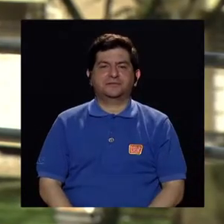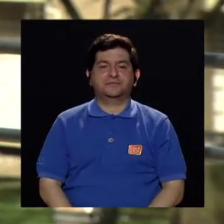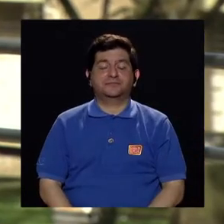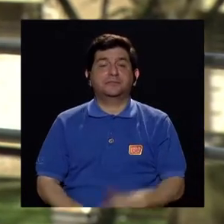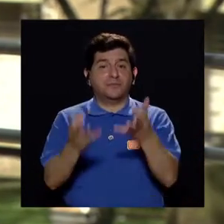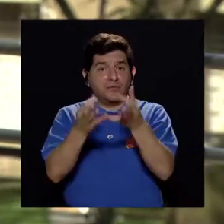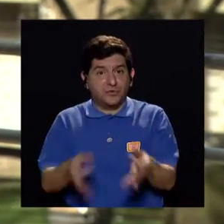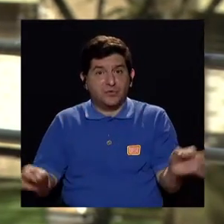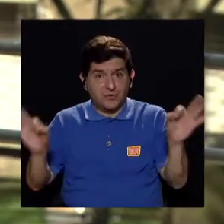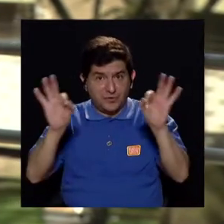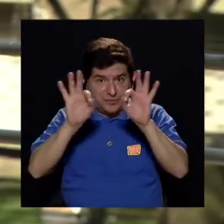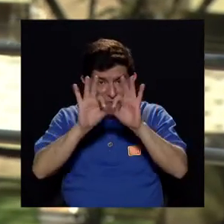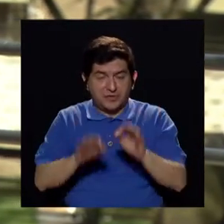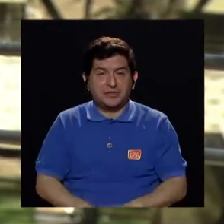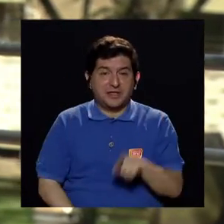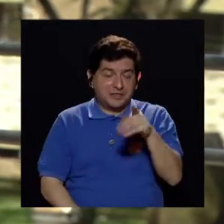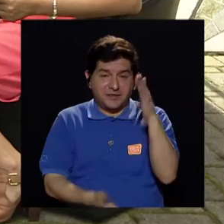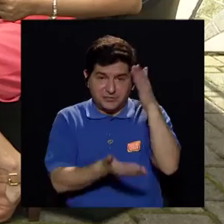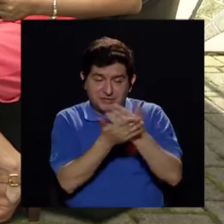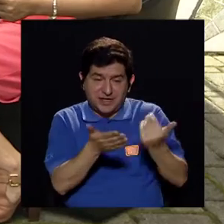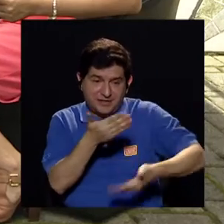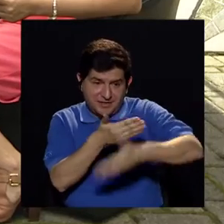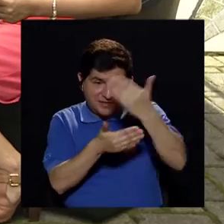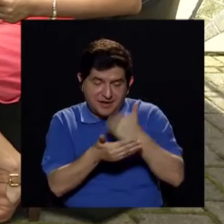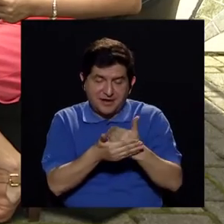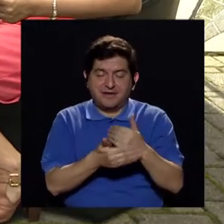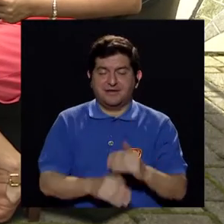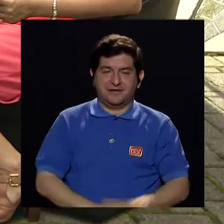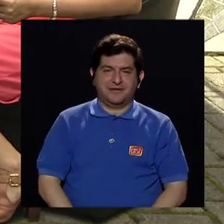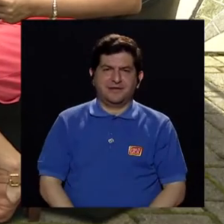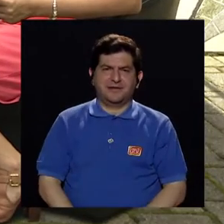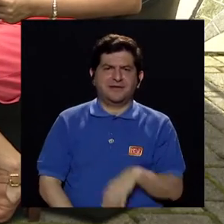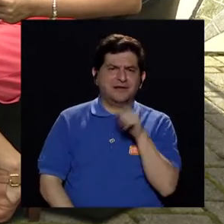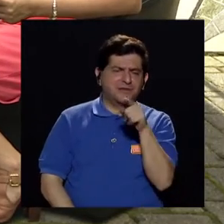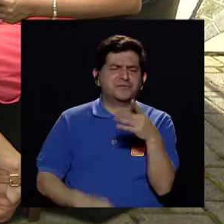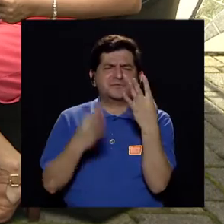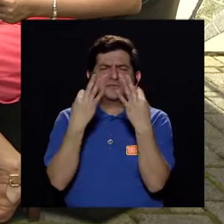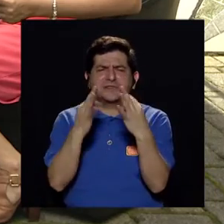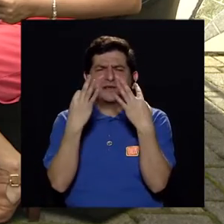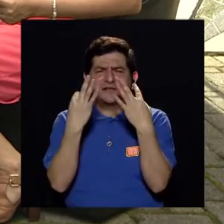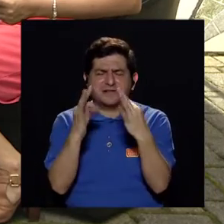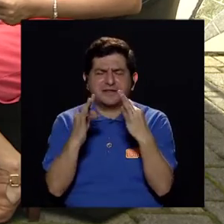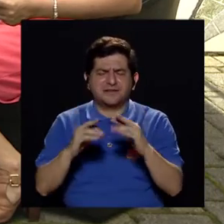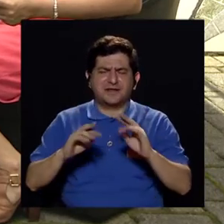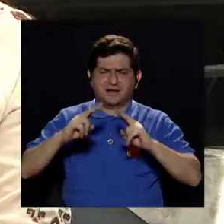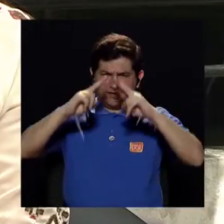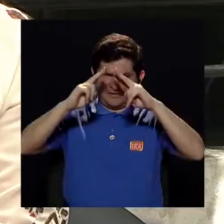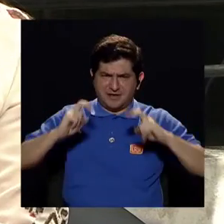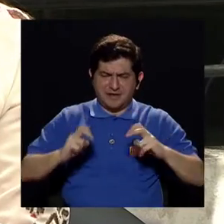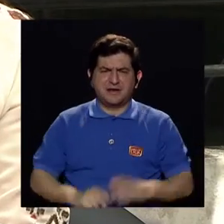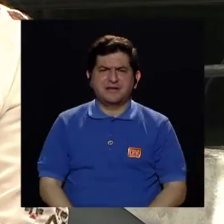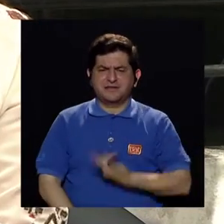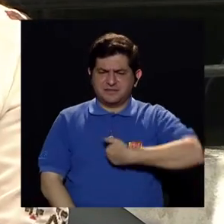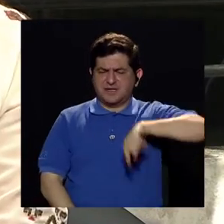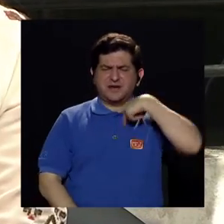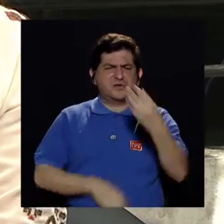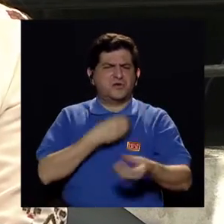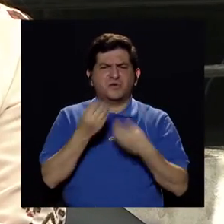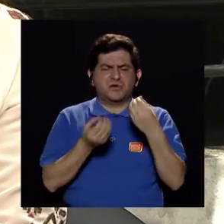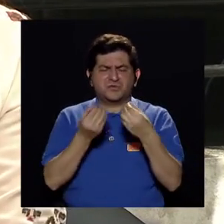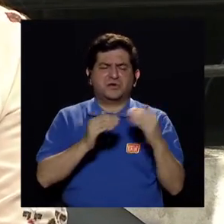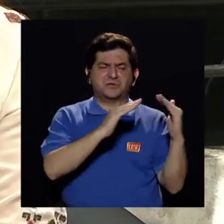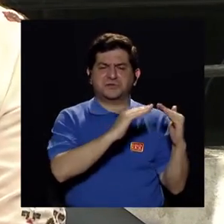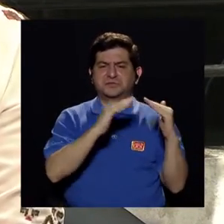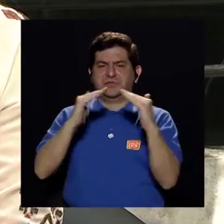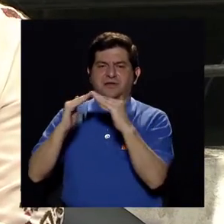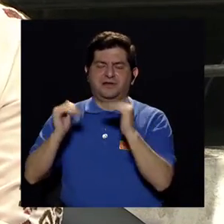sería importante porque la habíamos interrumpido, ¿verdad?, antes de ir a la pausa y usted estaba tratando ese tema de que realmente qué podemos hacer nosotros